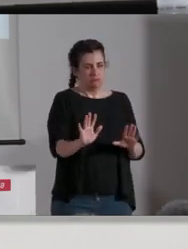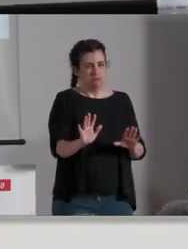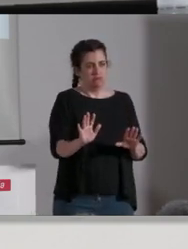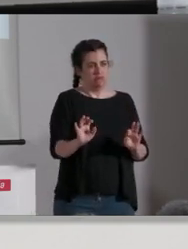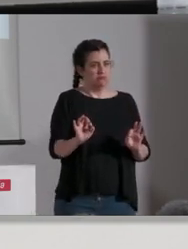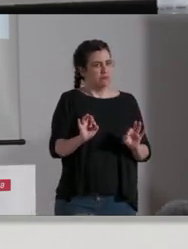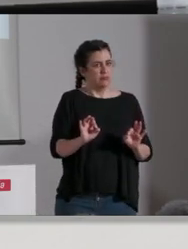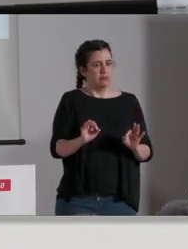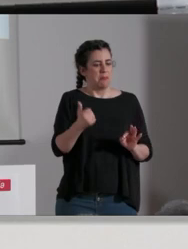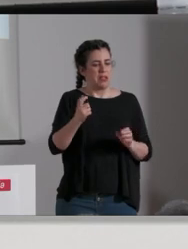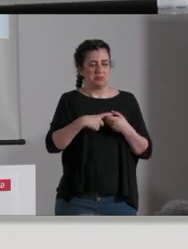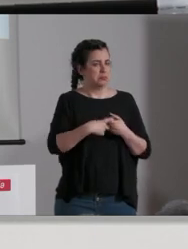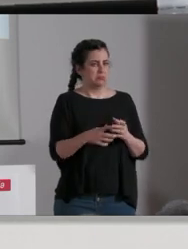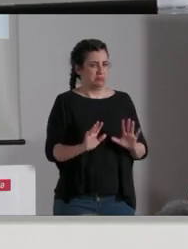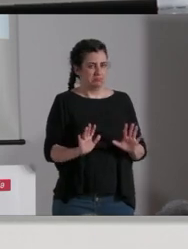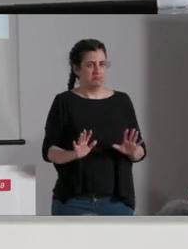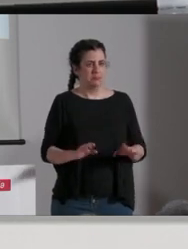más incorporaciones.